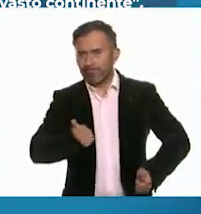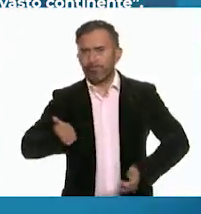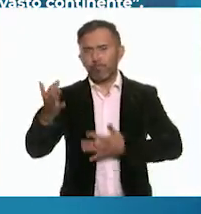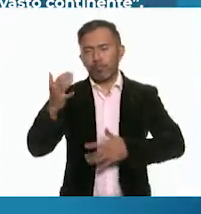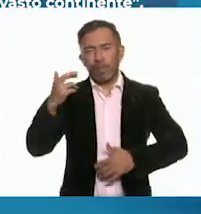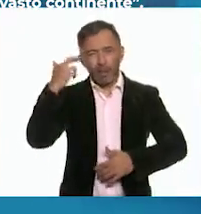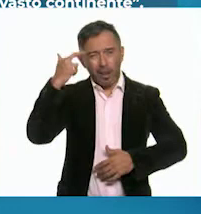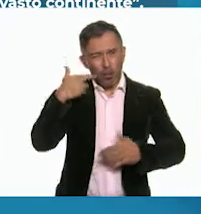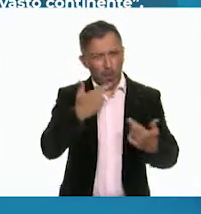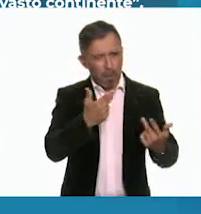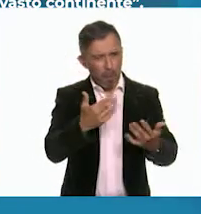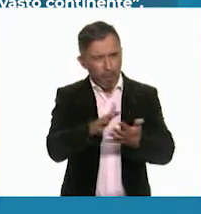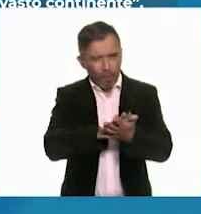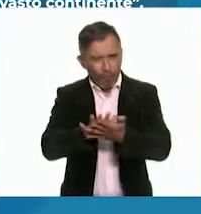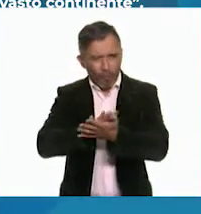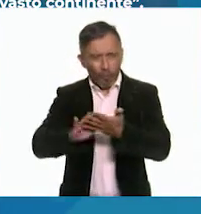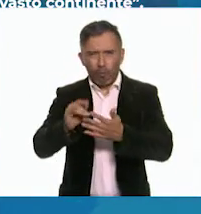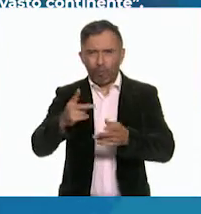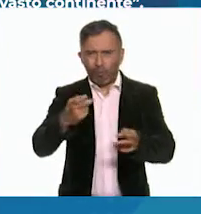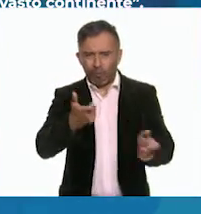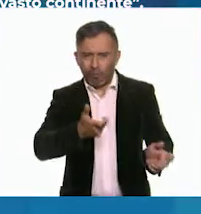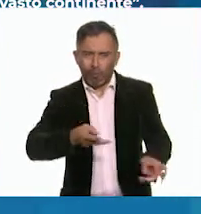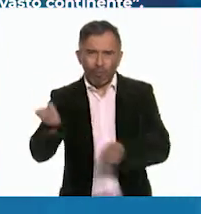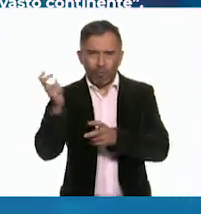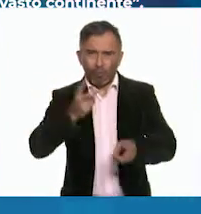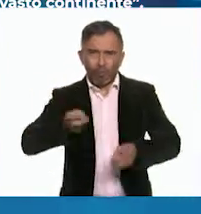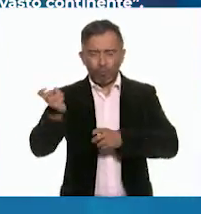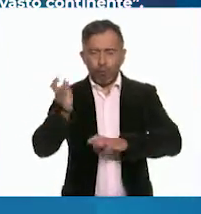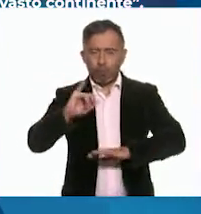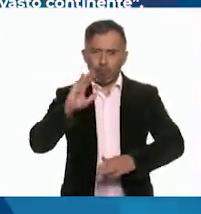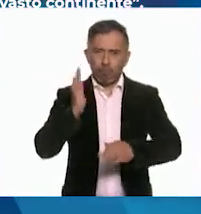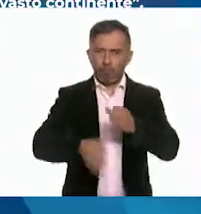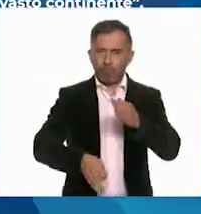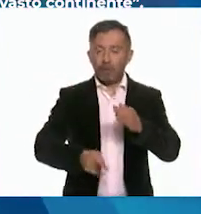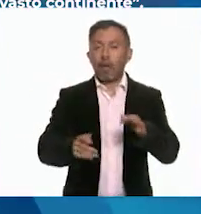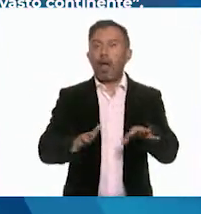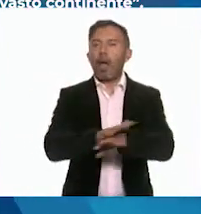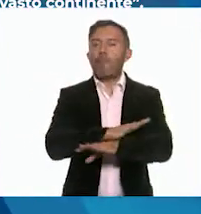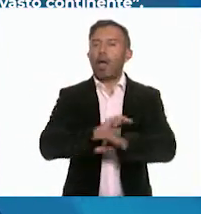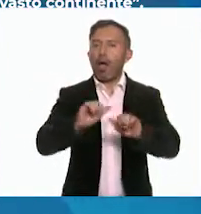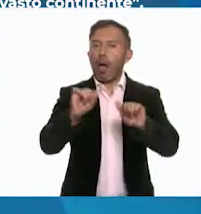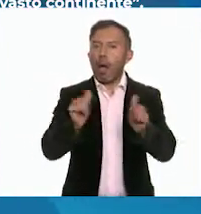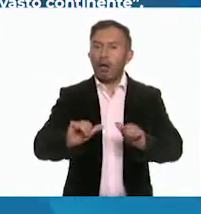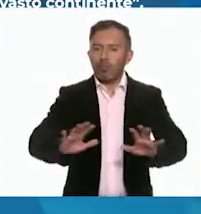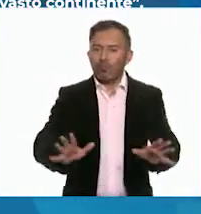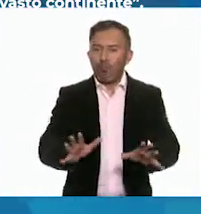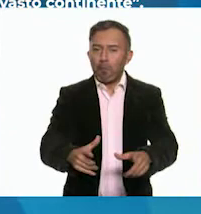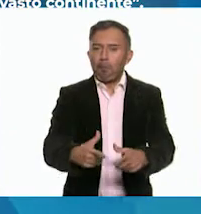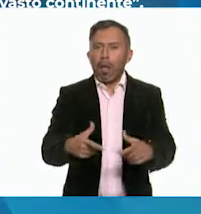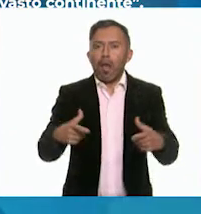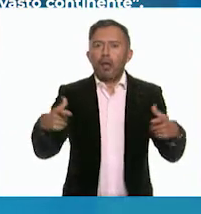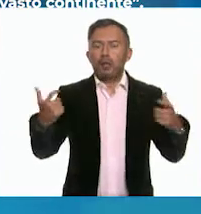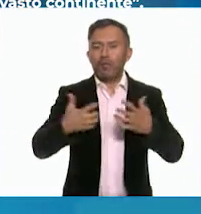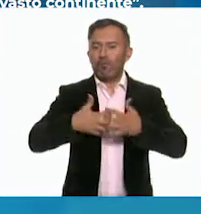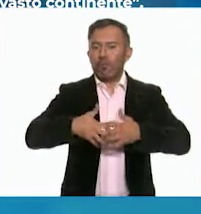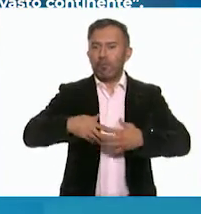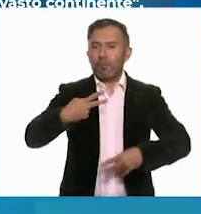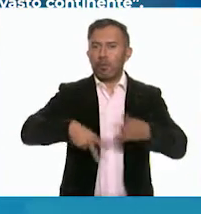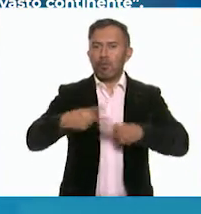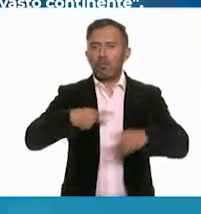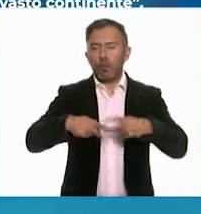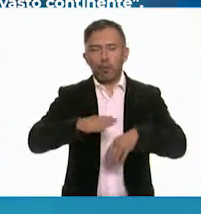reino y la extracción de su dinero. Fomentarán las artes, se avivará la industria, haremos uso libre de las